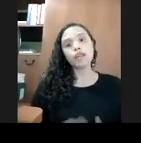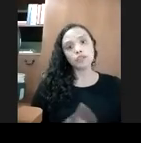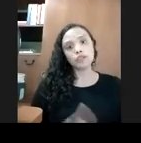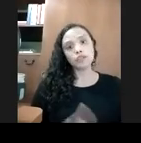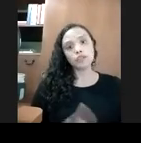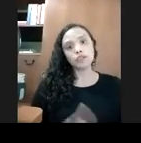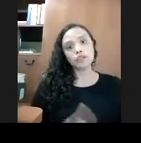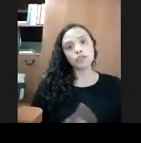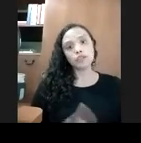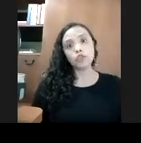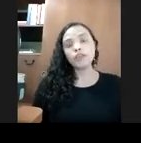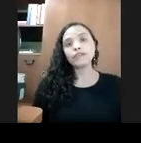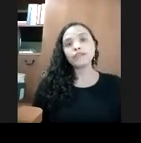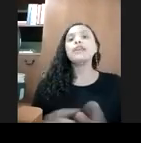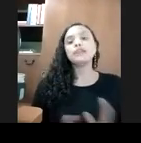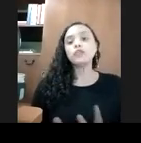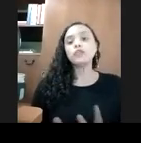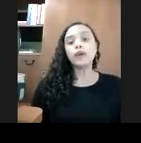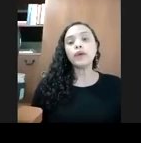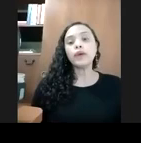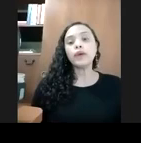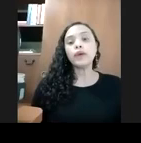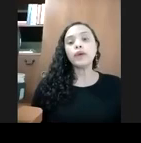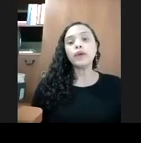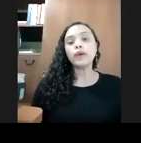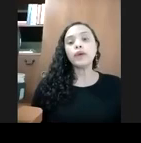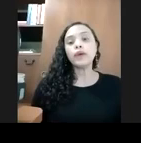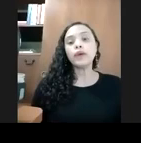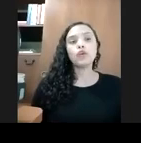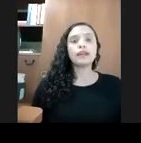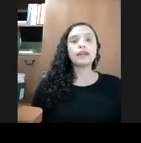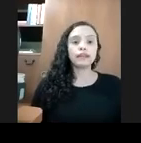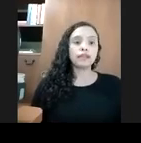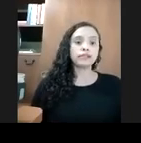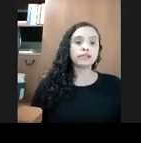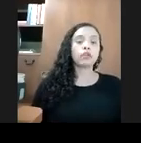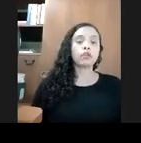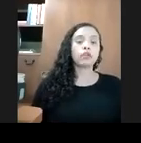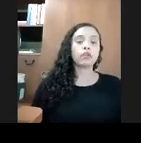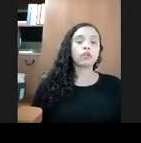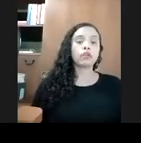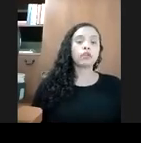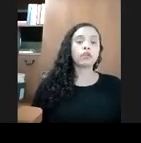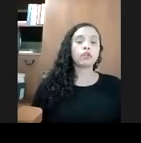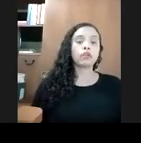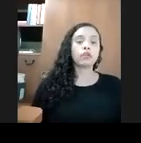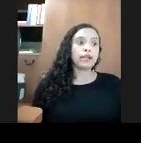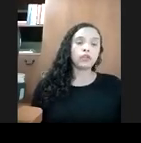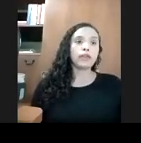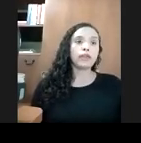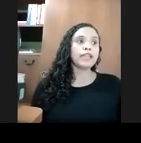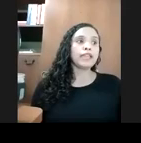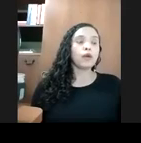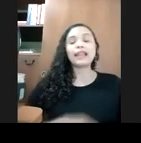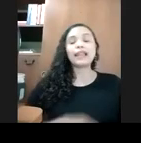población de hombres mayores, y eso también tiene mucho que ver con el rango de edad que se incorpora para el estudio o